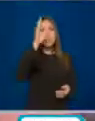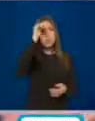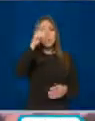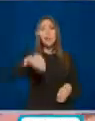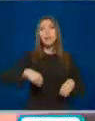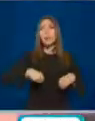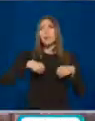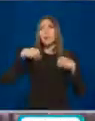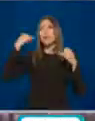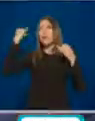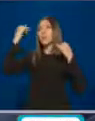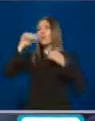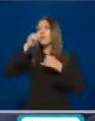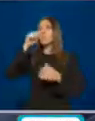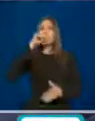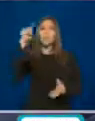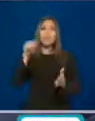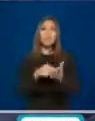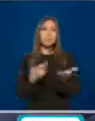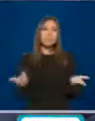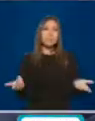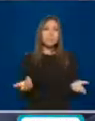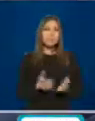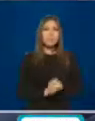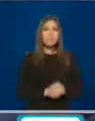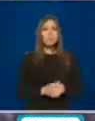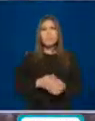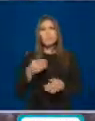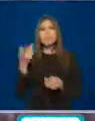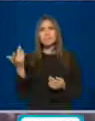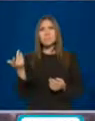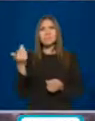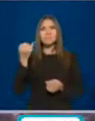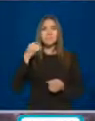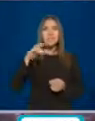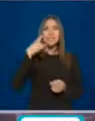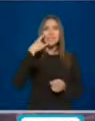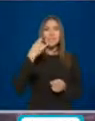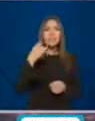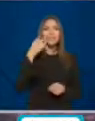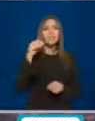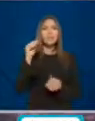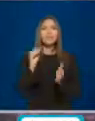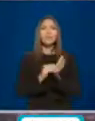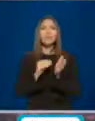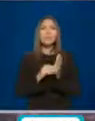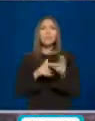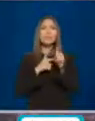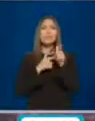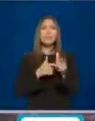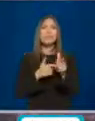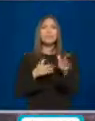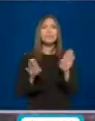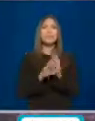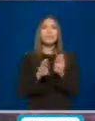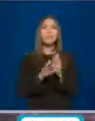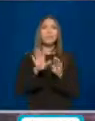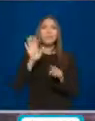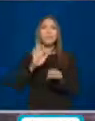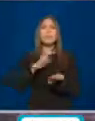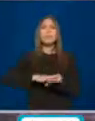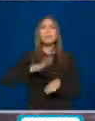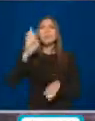casi en otro mundo, ¿no? Es muy curioso, les seguimos colgando más pues